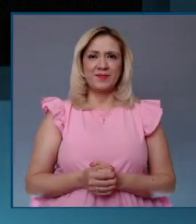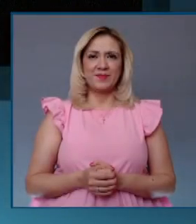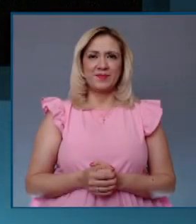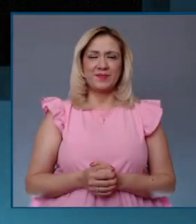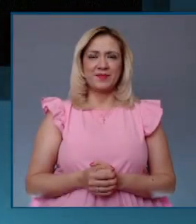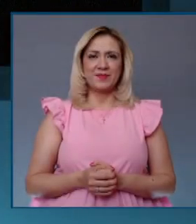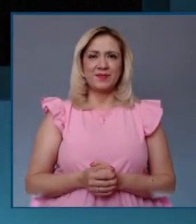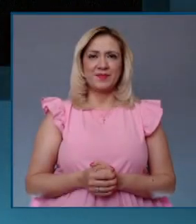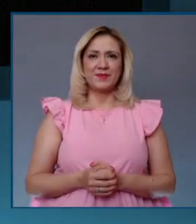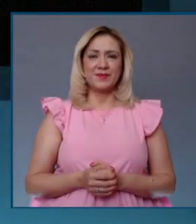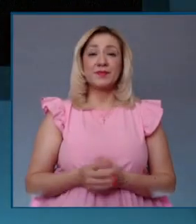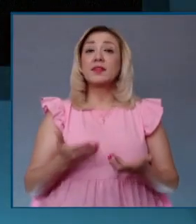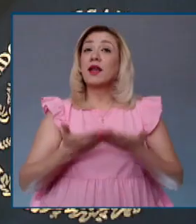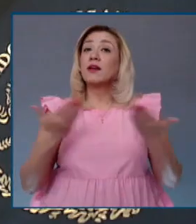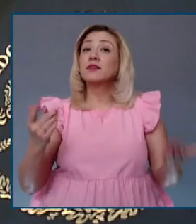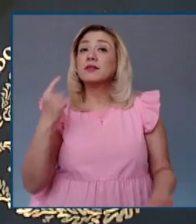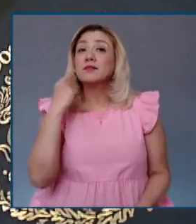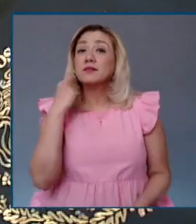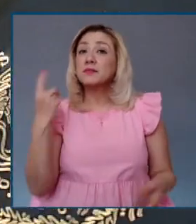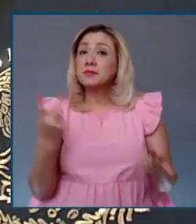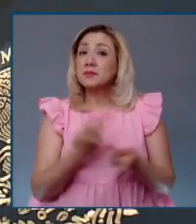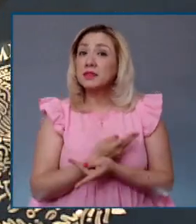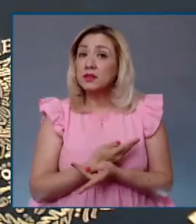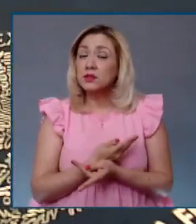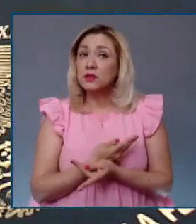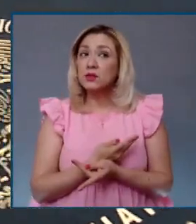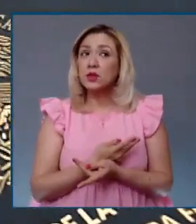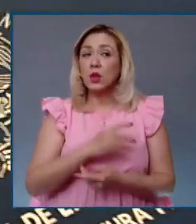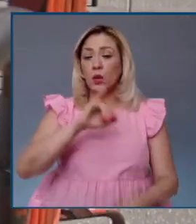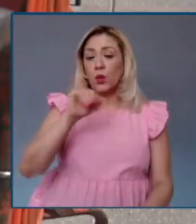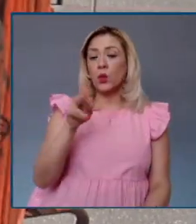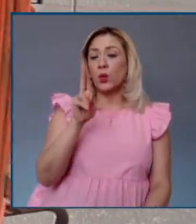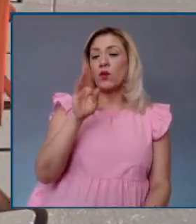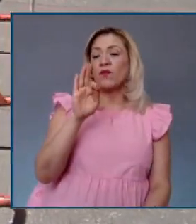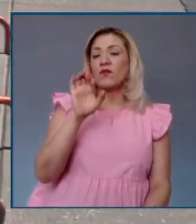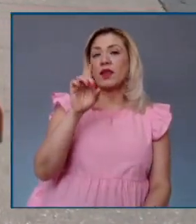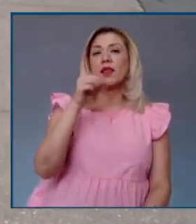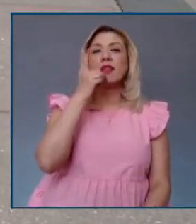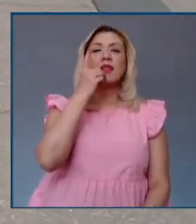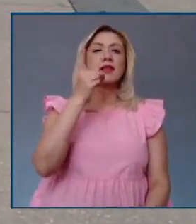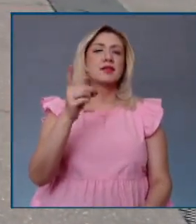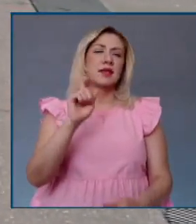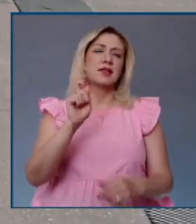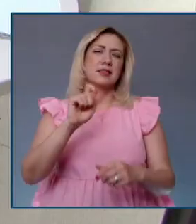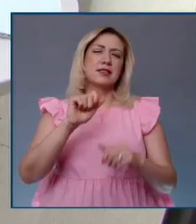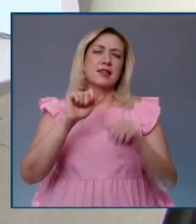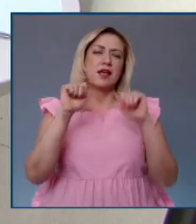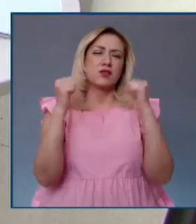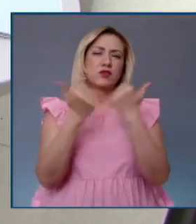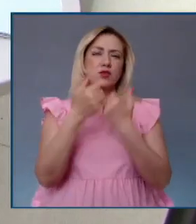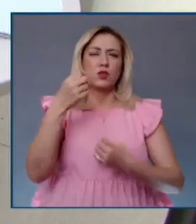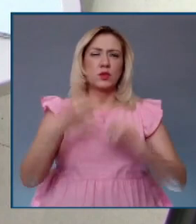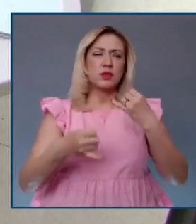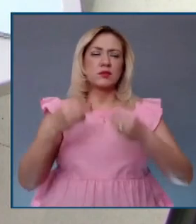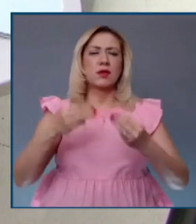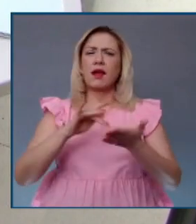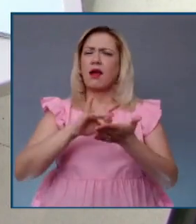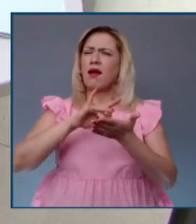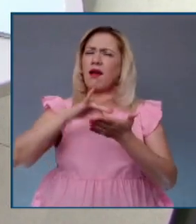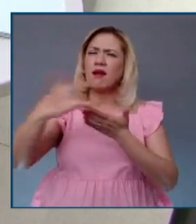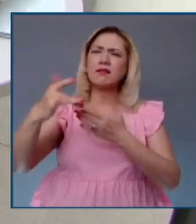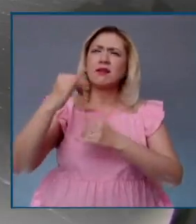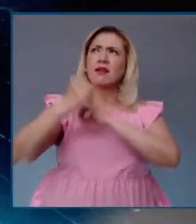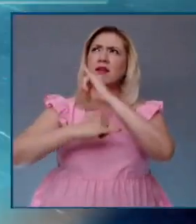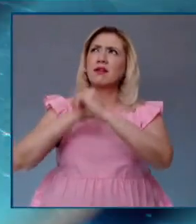Al regresar, la JUFED agradece la solidaridad internacional en defensa de la independencia judicial.